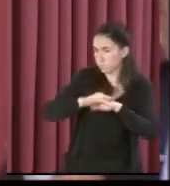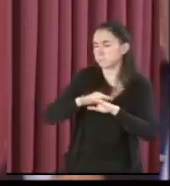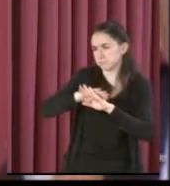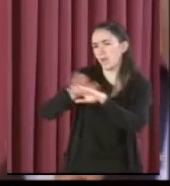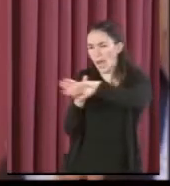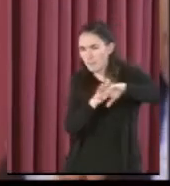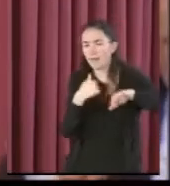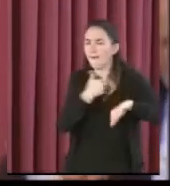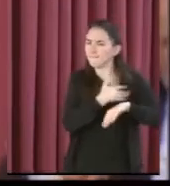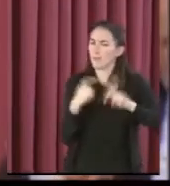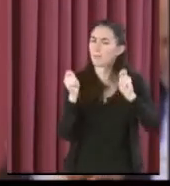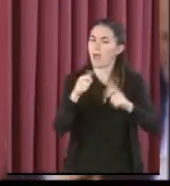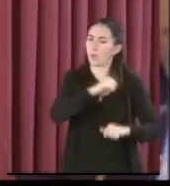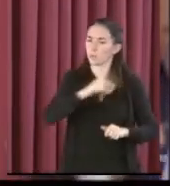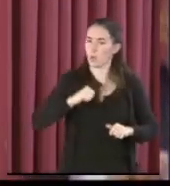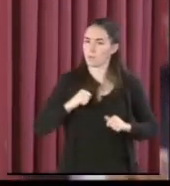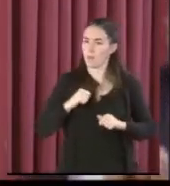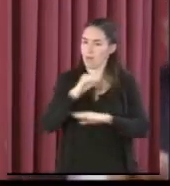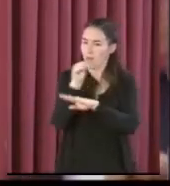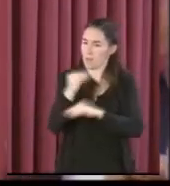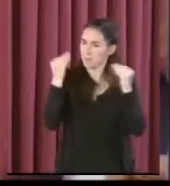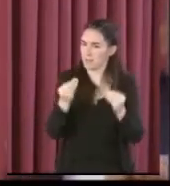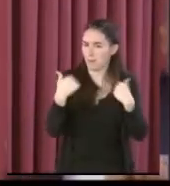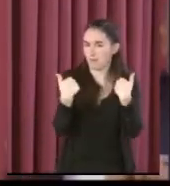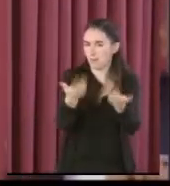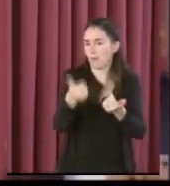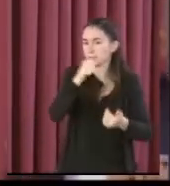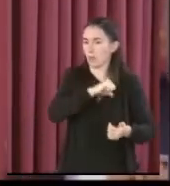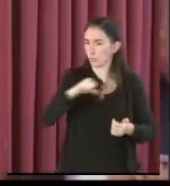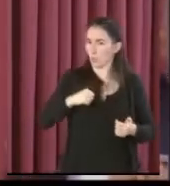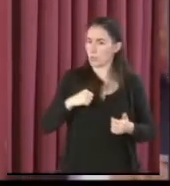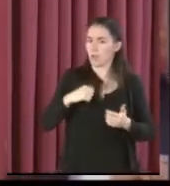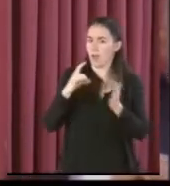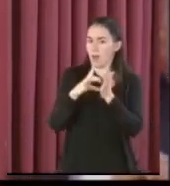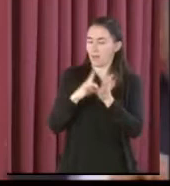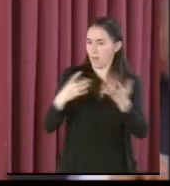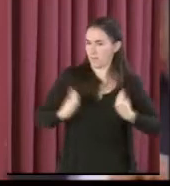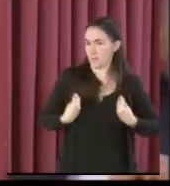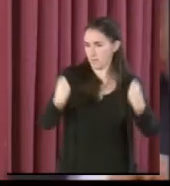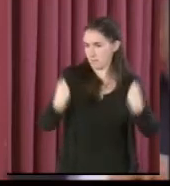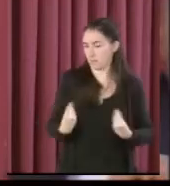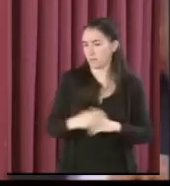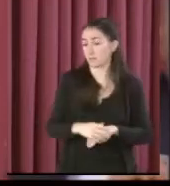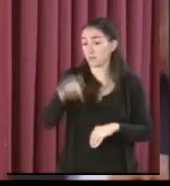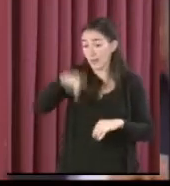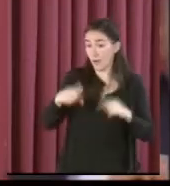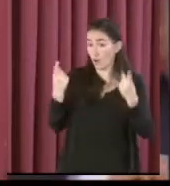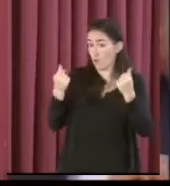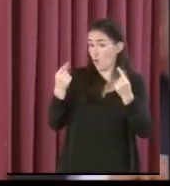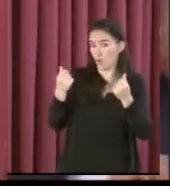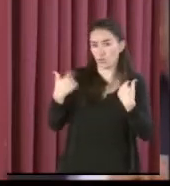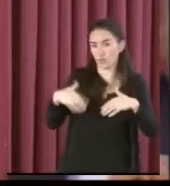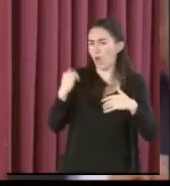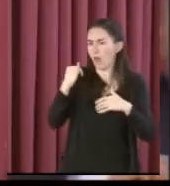y la calidad de vida de las personas que lo necesitan. Y Logroño es, sin duda, una de las ciudades con mayor nivel